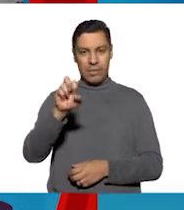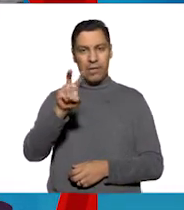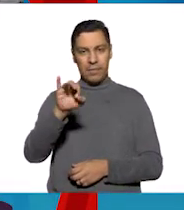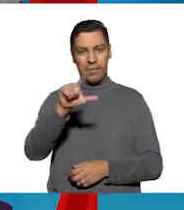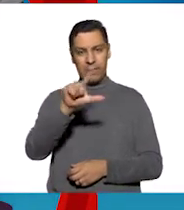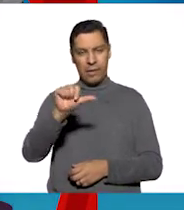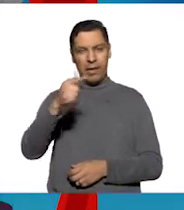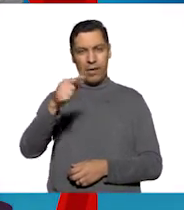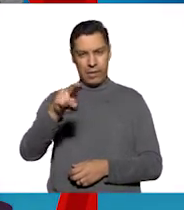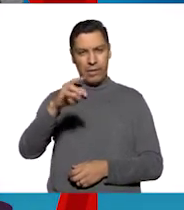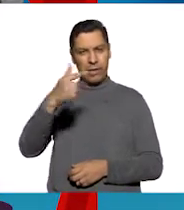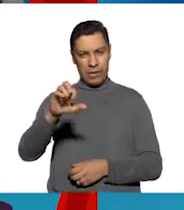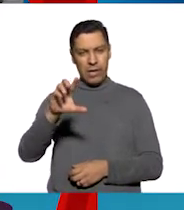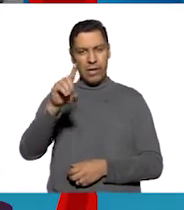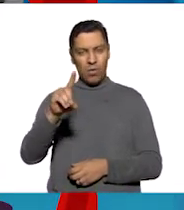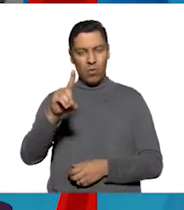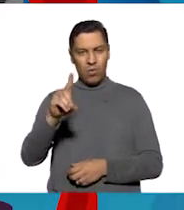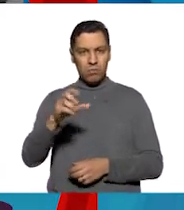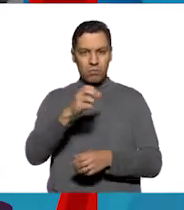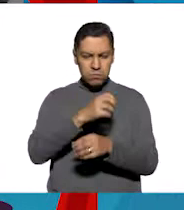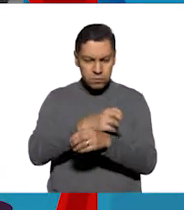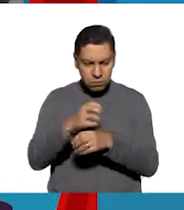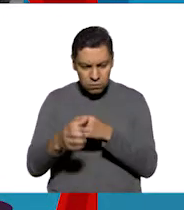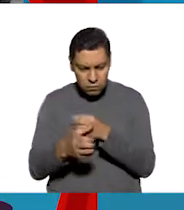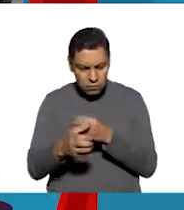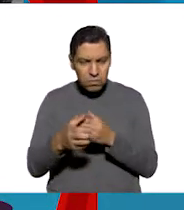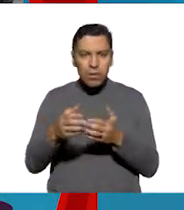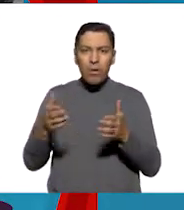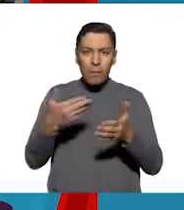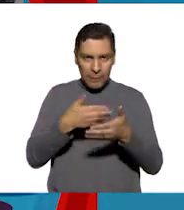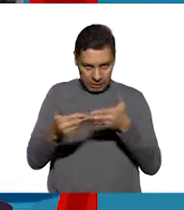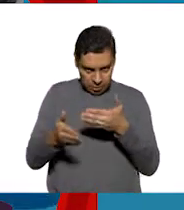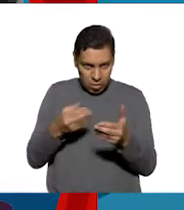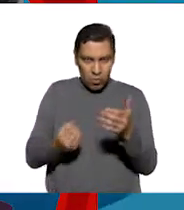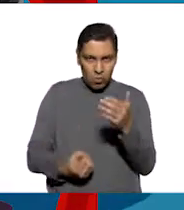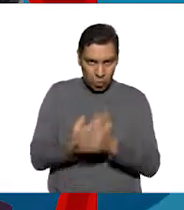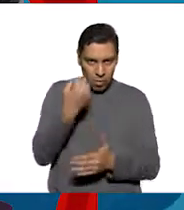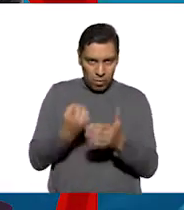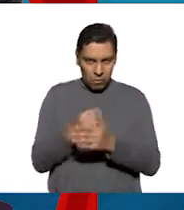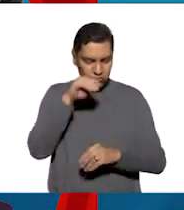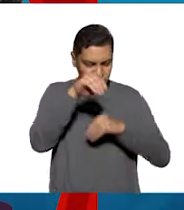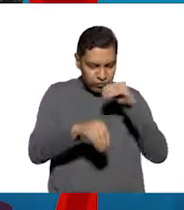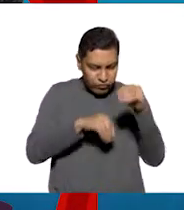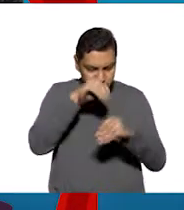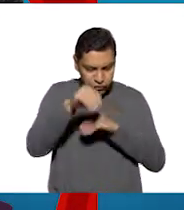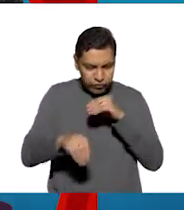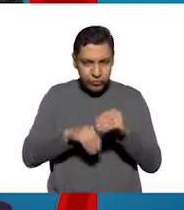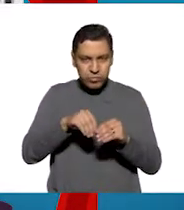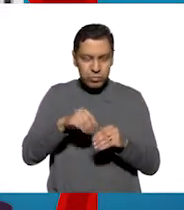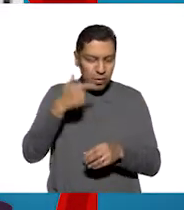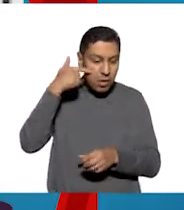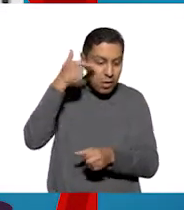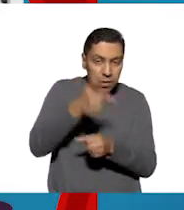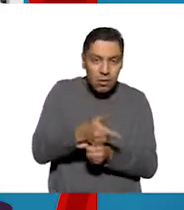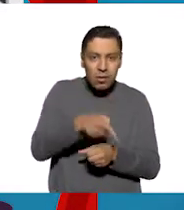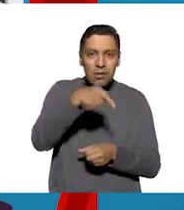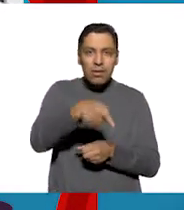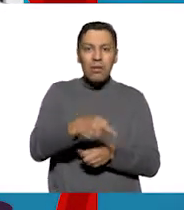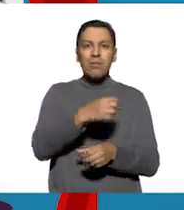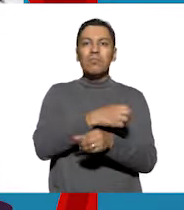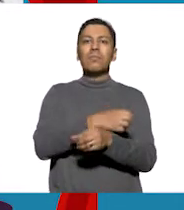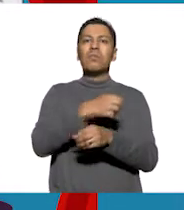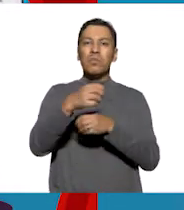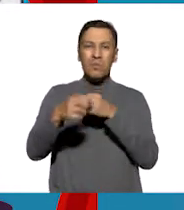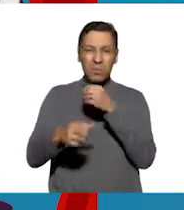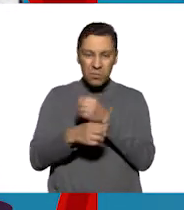obras para remodelar la ciudad y darle otra categoría en el siglo de la Ilustración. Cuando se estaban haciendo